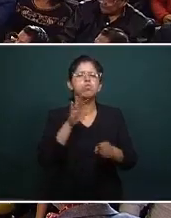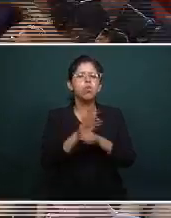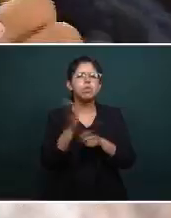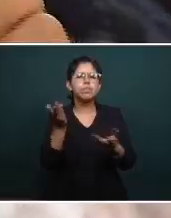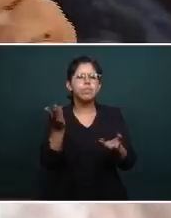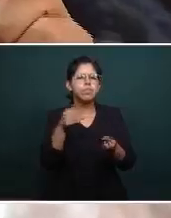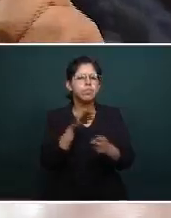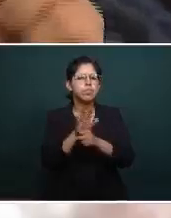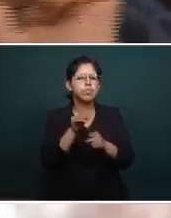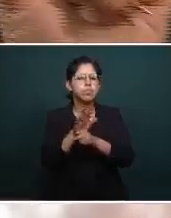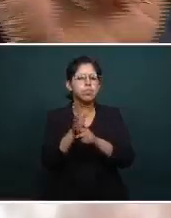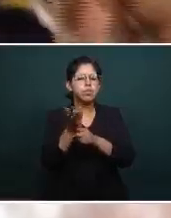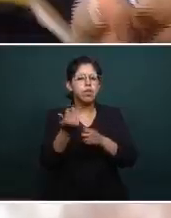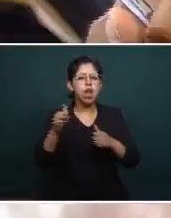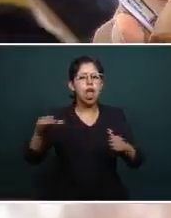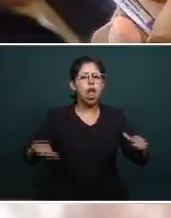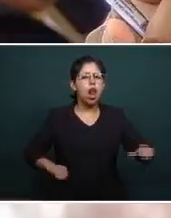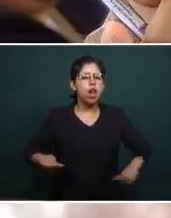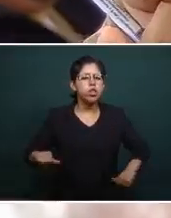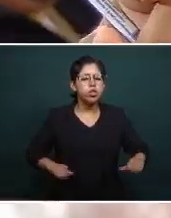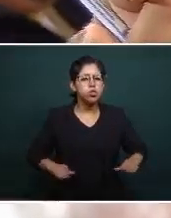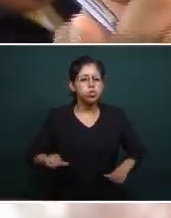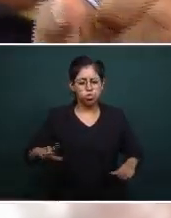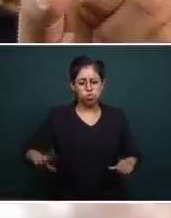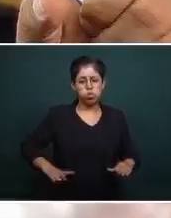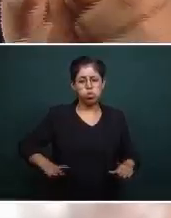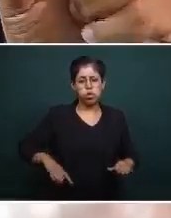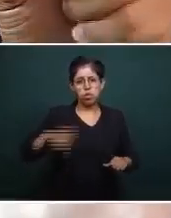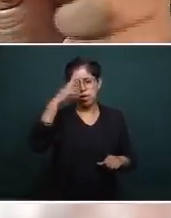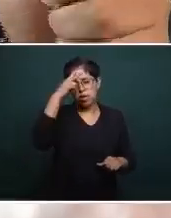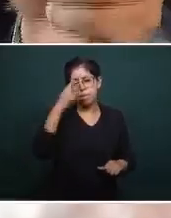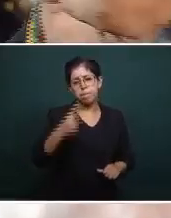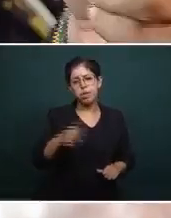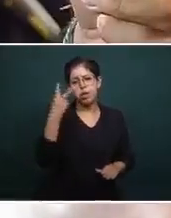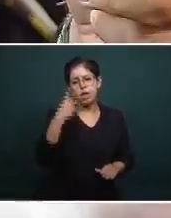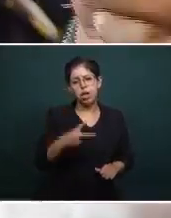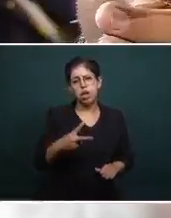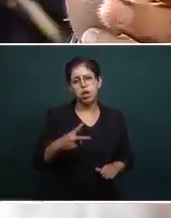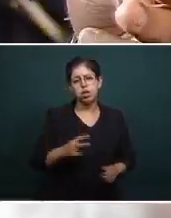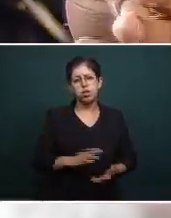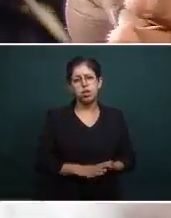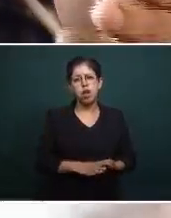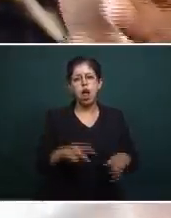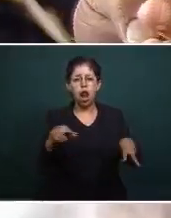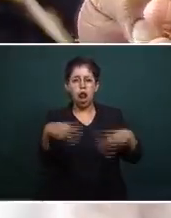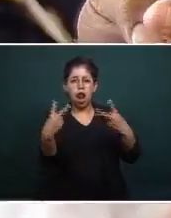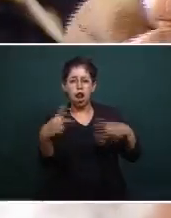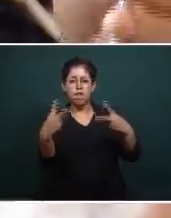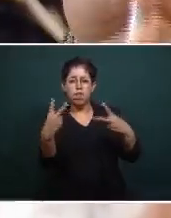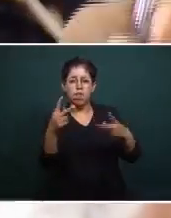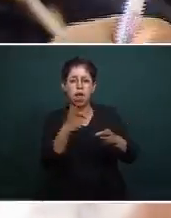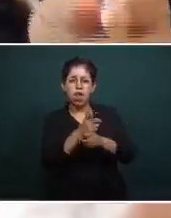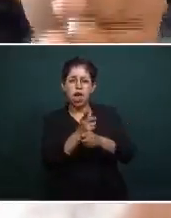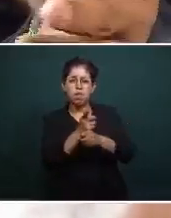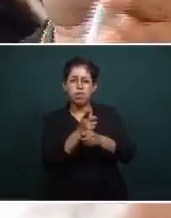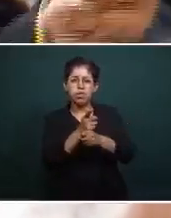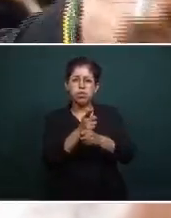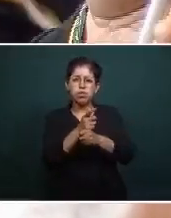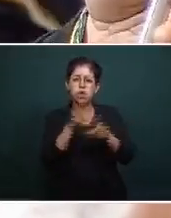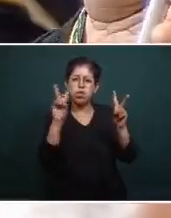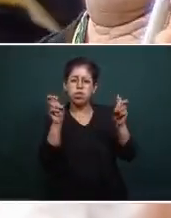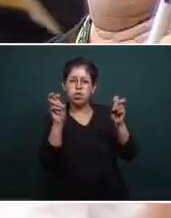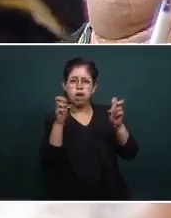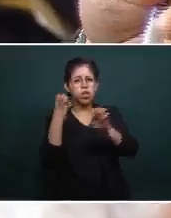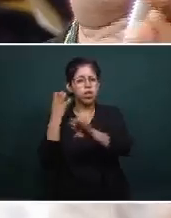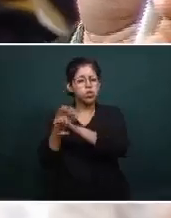entonces la actitud del gobierno mexicano respecto a esta venta de armas en Estados Unidos. Finalmente, fue un